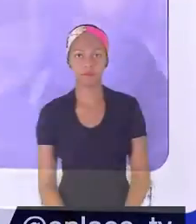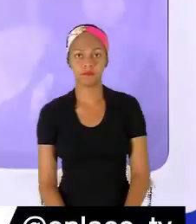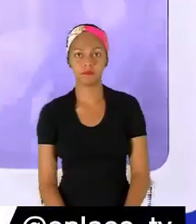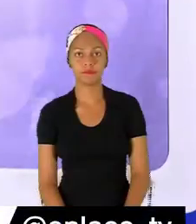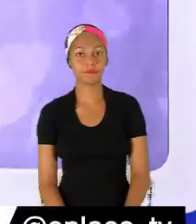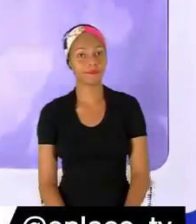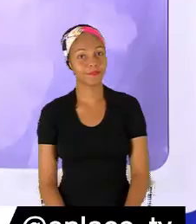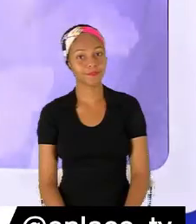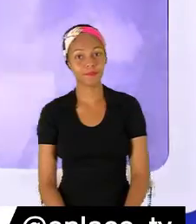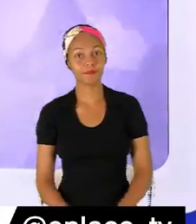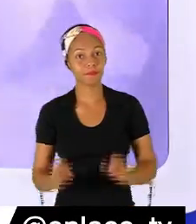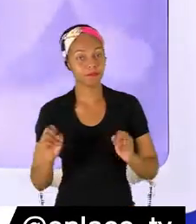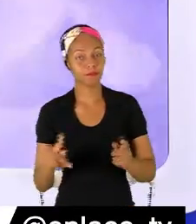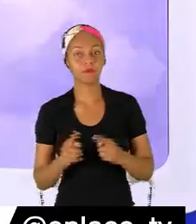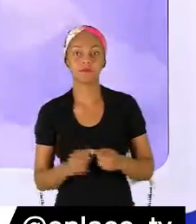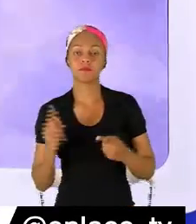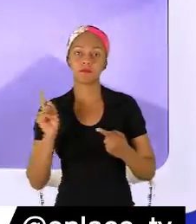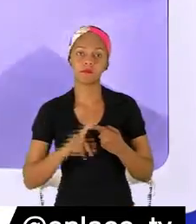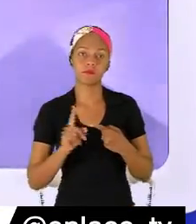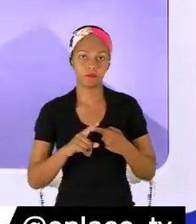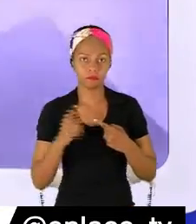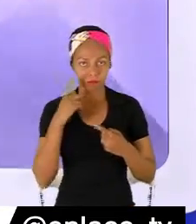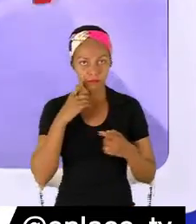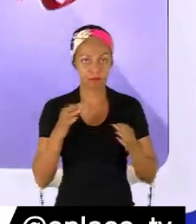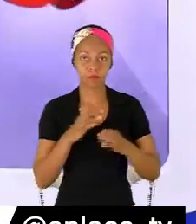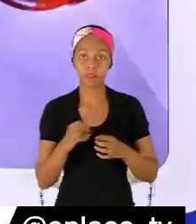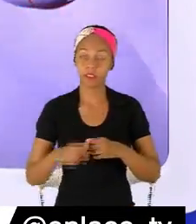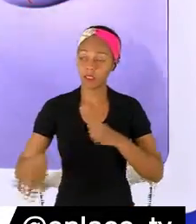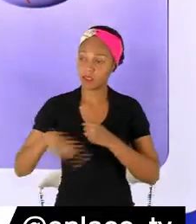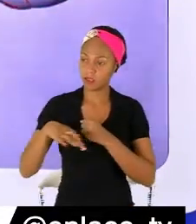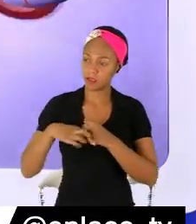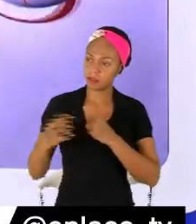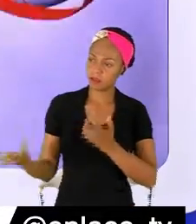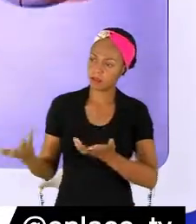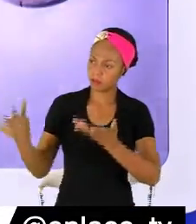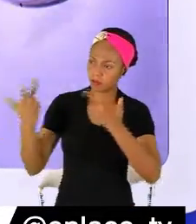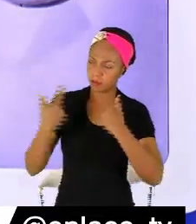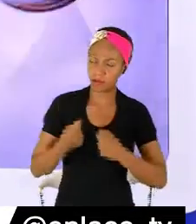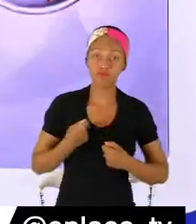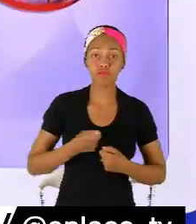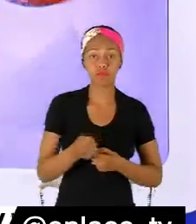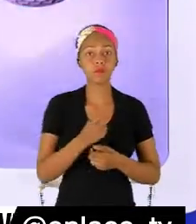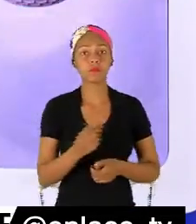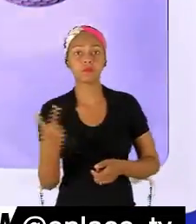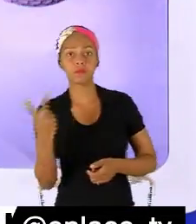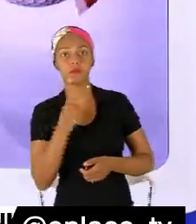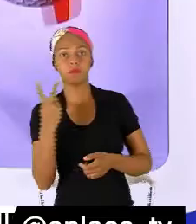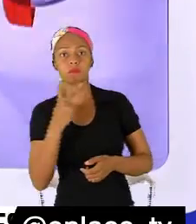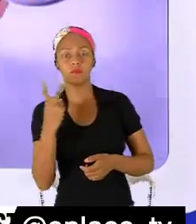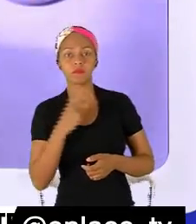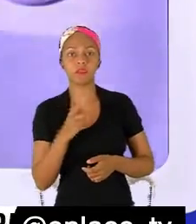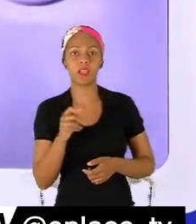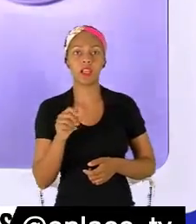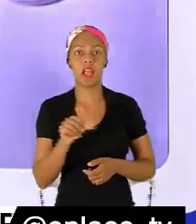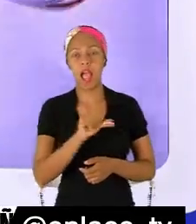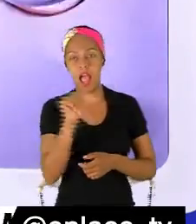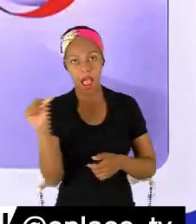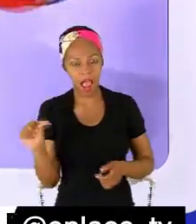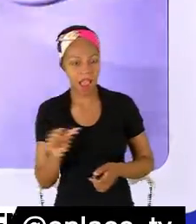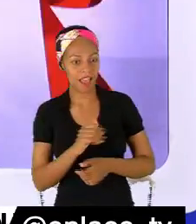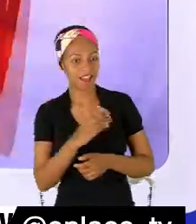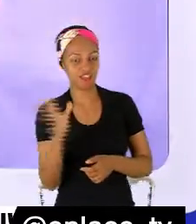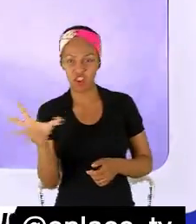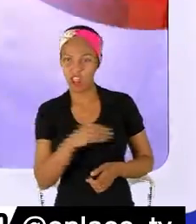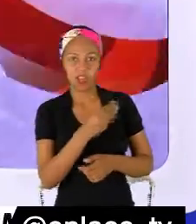Las dos al cierre. La primera, hemos conocido por parte de Alianza Petrolera que el próximo viernes las madres, las mujeres de